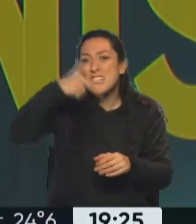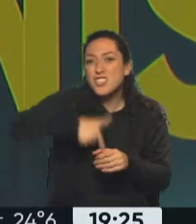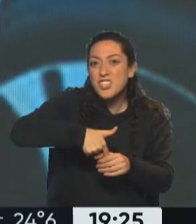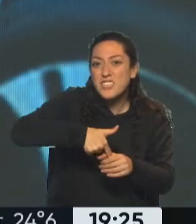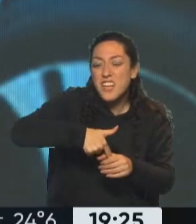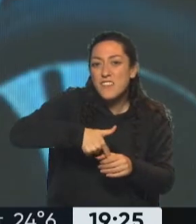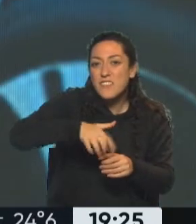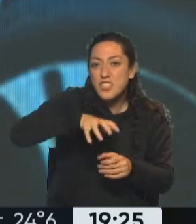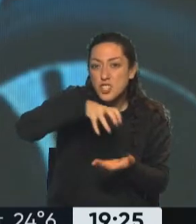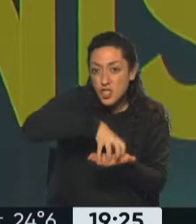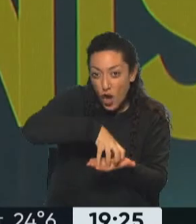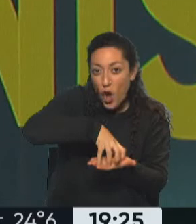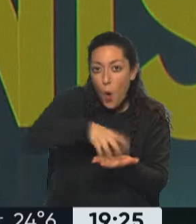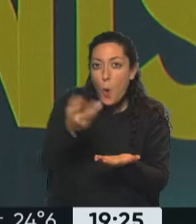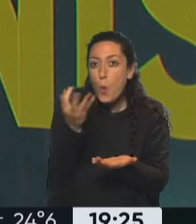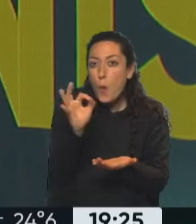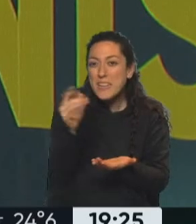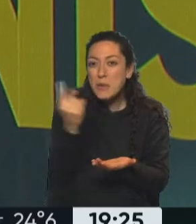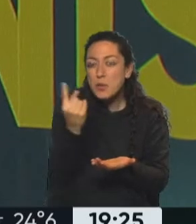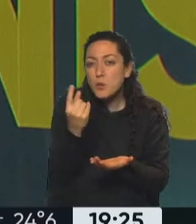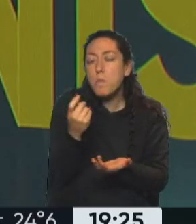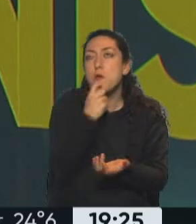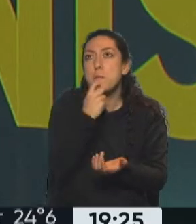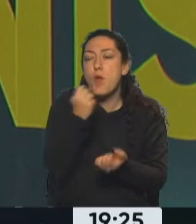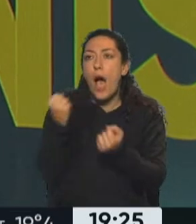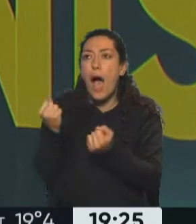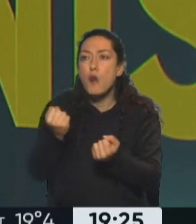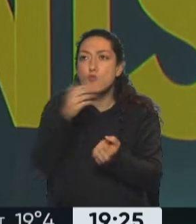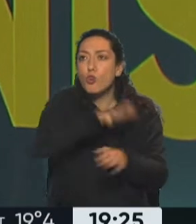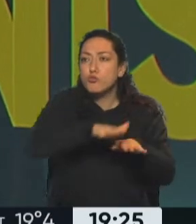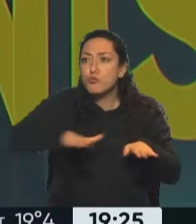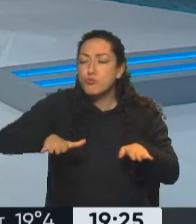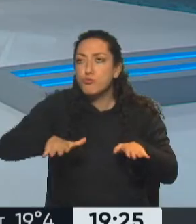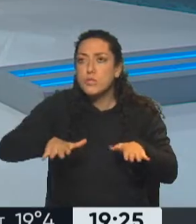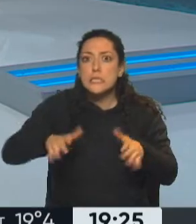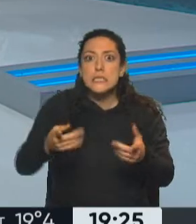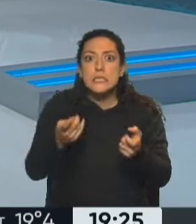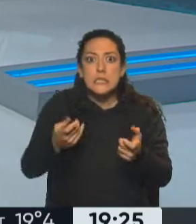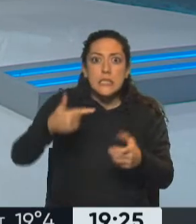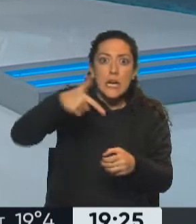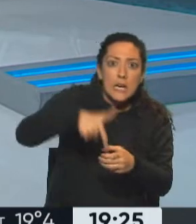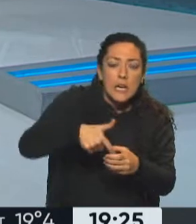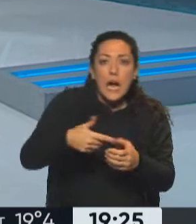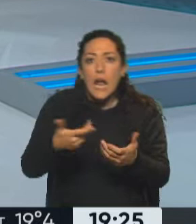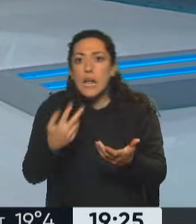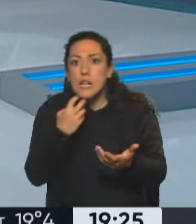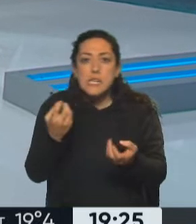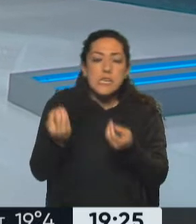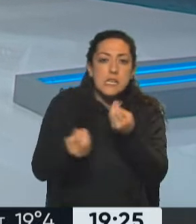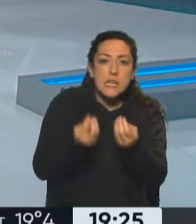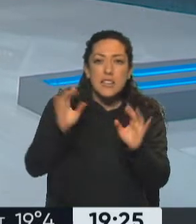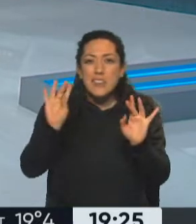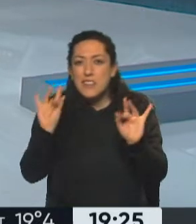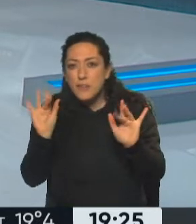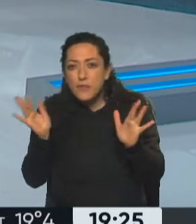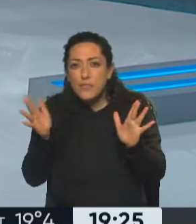para cargarlo. Si es una ciudad con muchos autos, mucha demanda, sería medio complejo, ¿no? Cada auto cargando. No